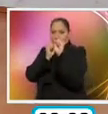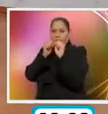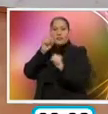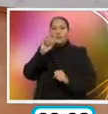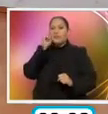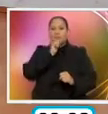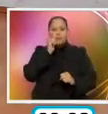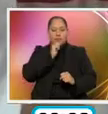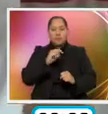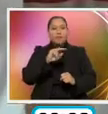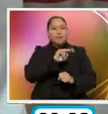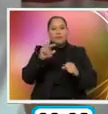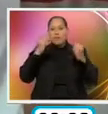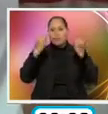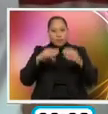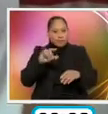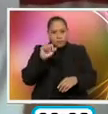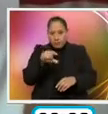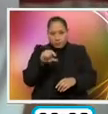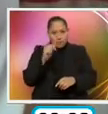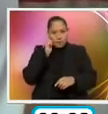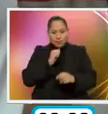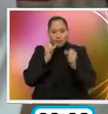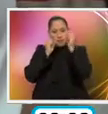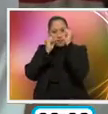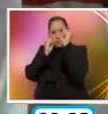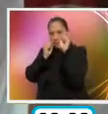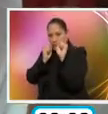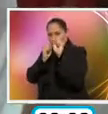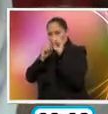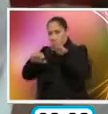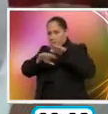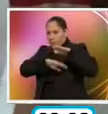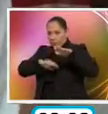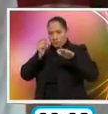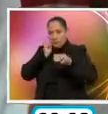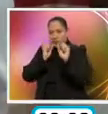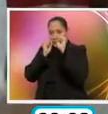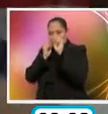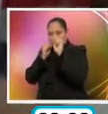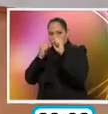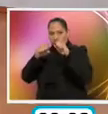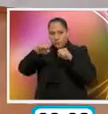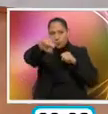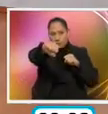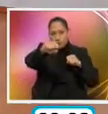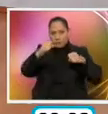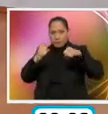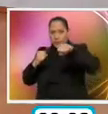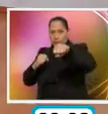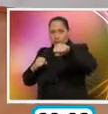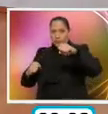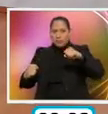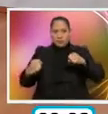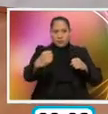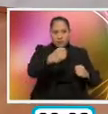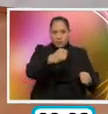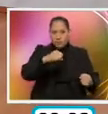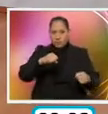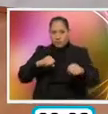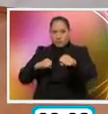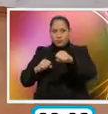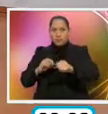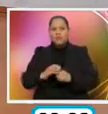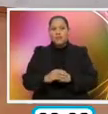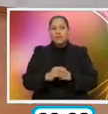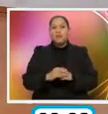y nunca la vamos a perder. Posición básica y golpe básico. 1, 2, 3, 4. Para